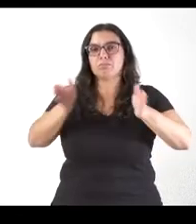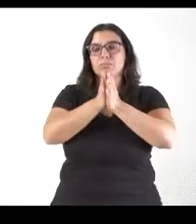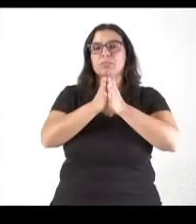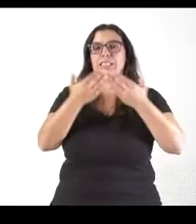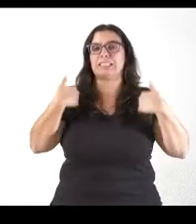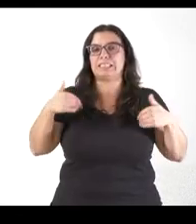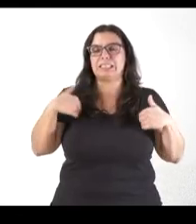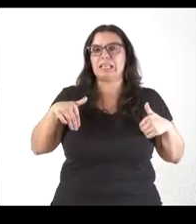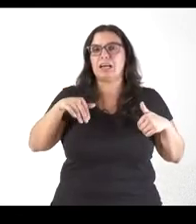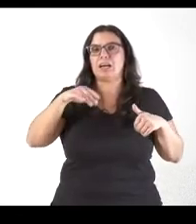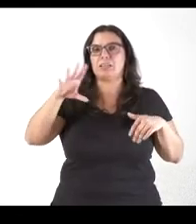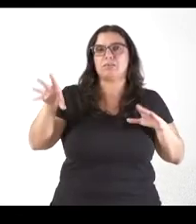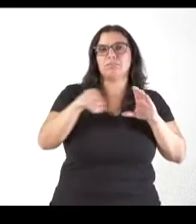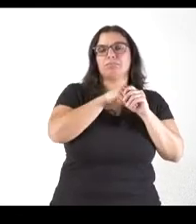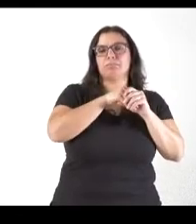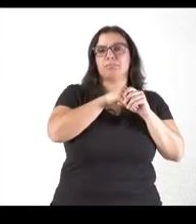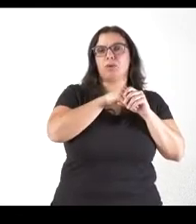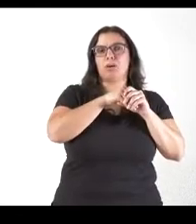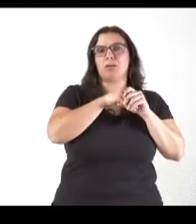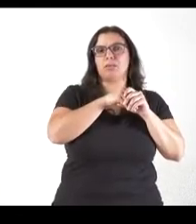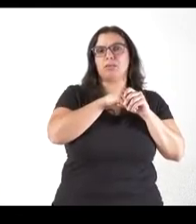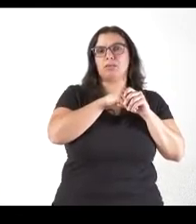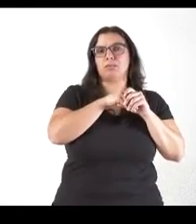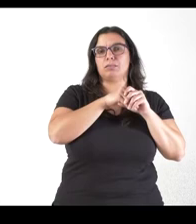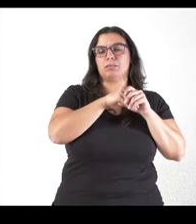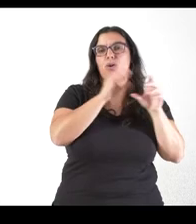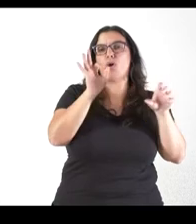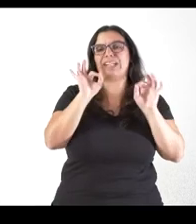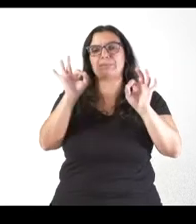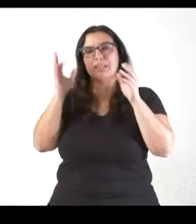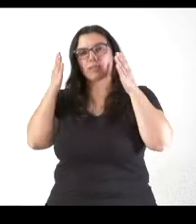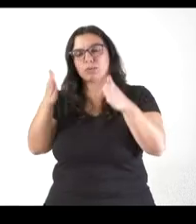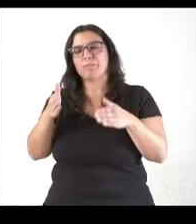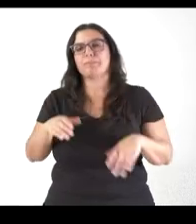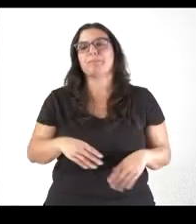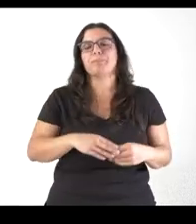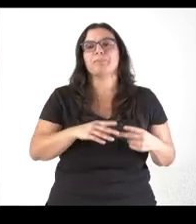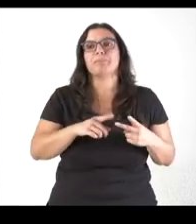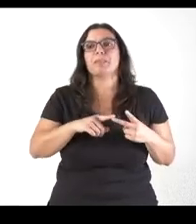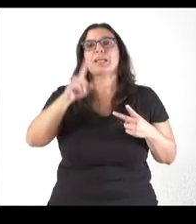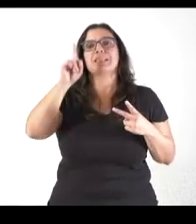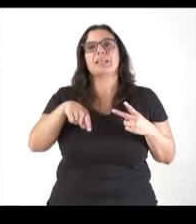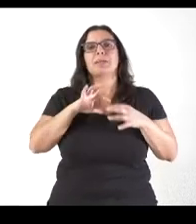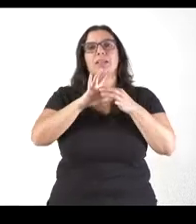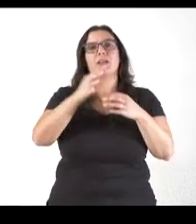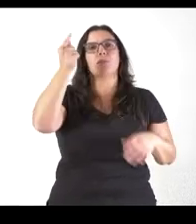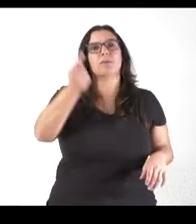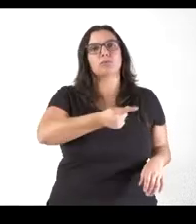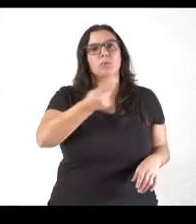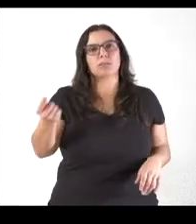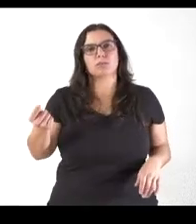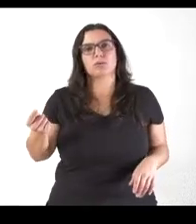reunidas en un pack o si habrá algo específico enfocado a eso también relacionado con Los presupuestos